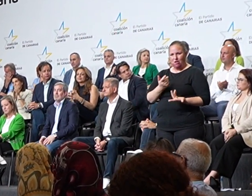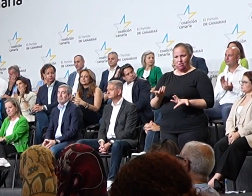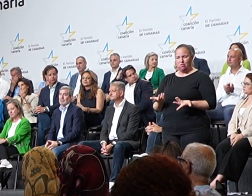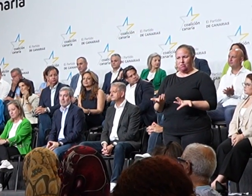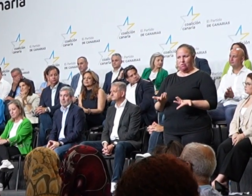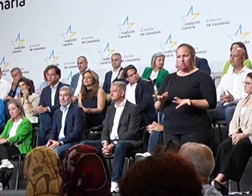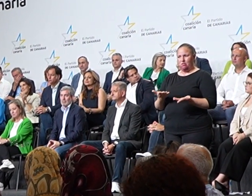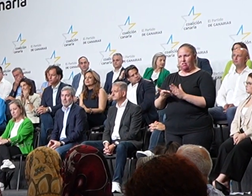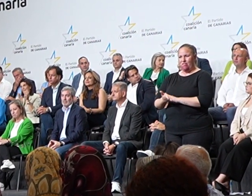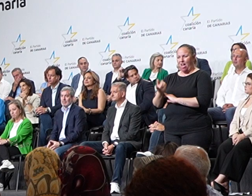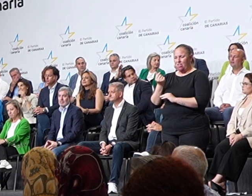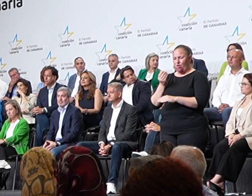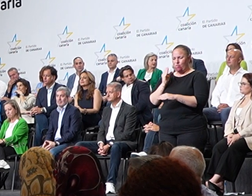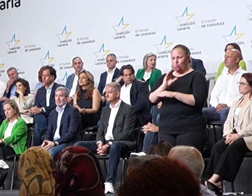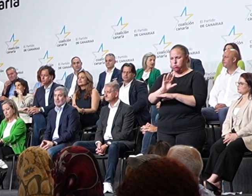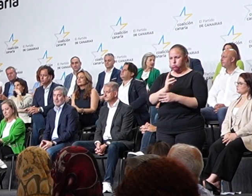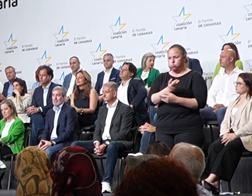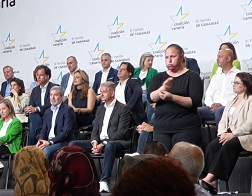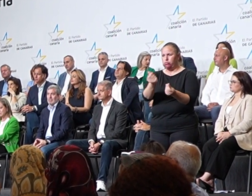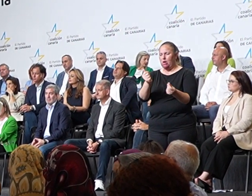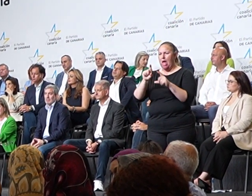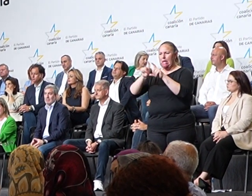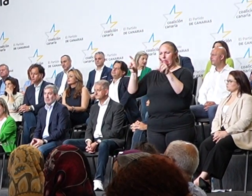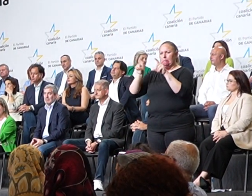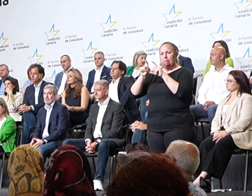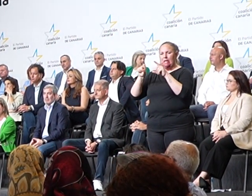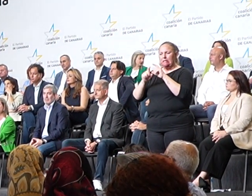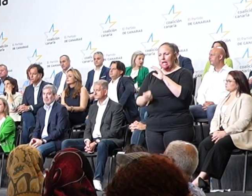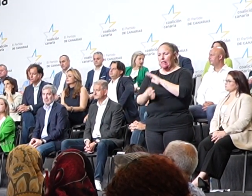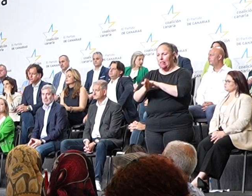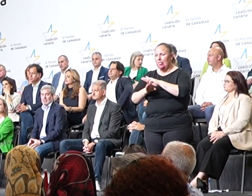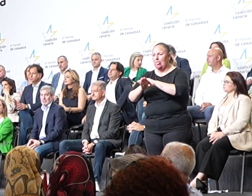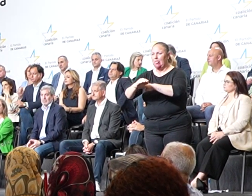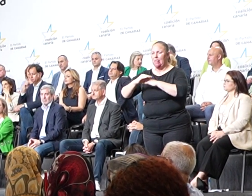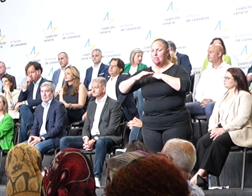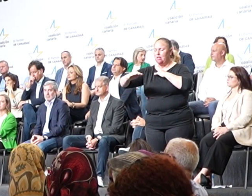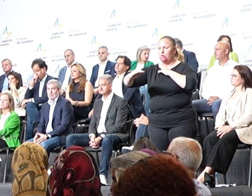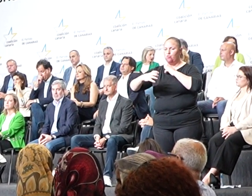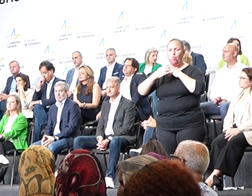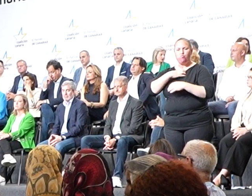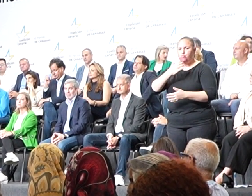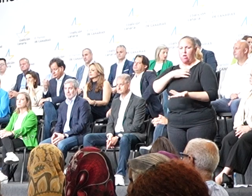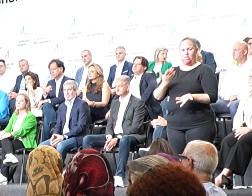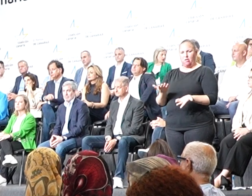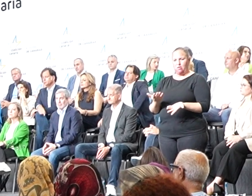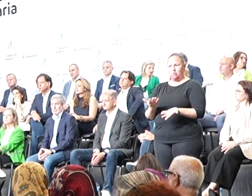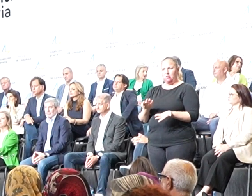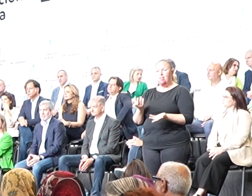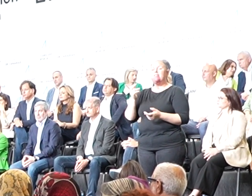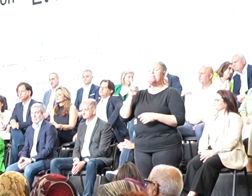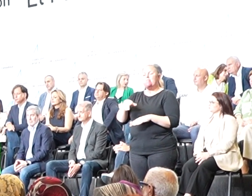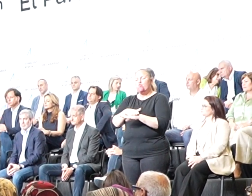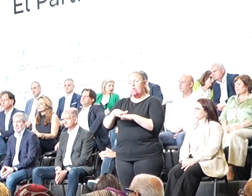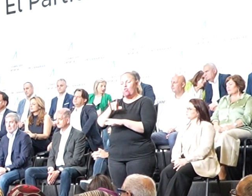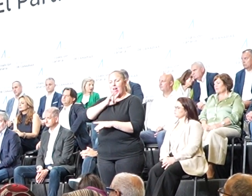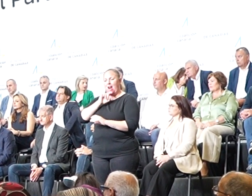Se van las inversiones, las empresas no se establecen en Tenerife. Y lo ha abandonado también el gobierno de